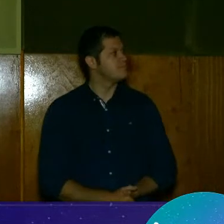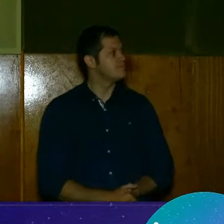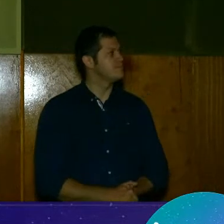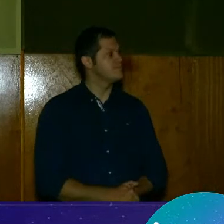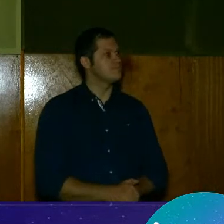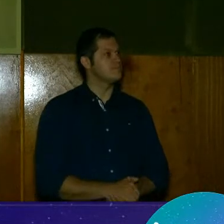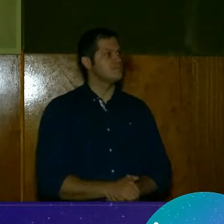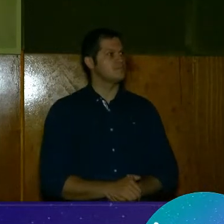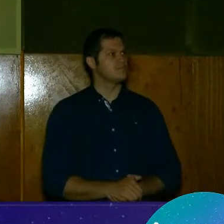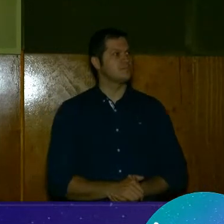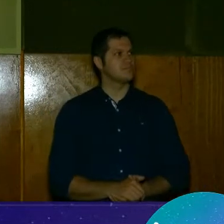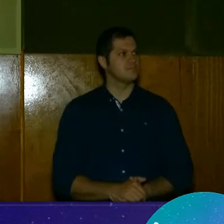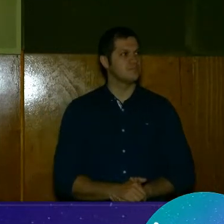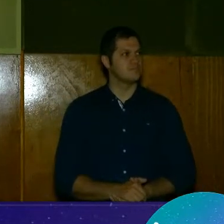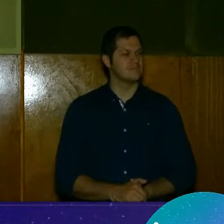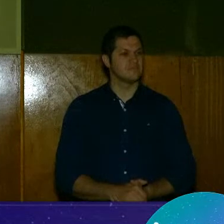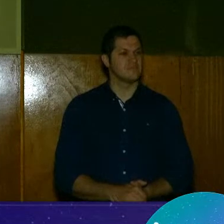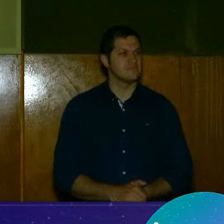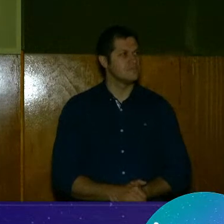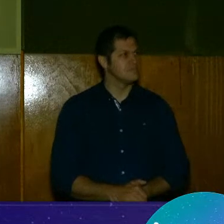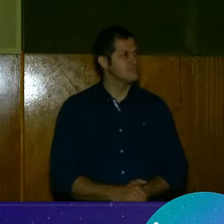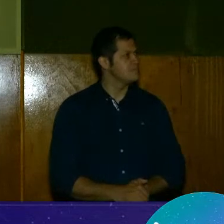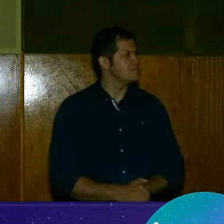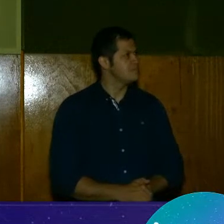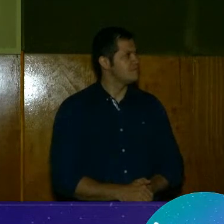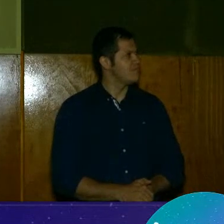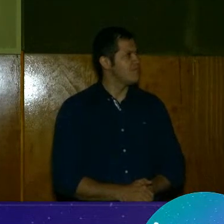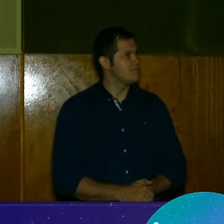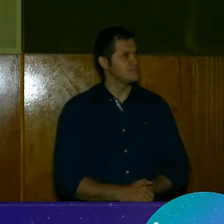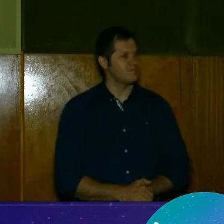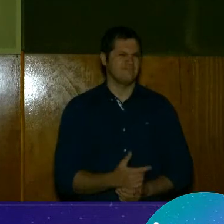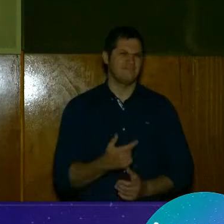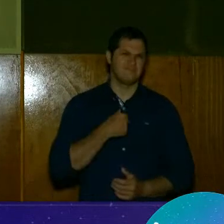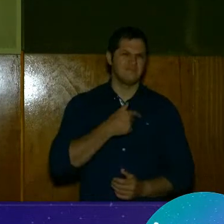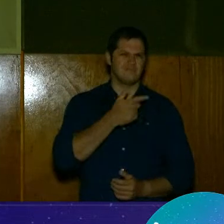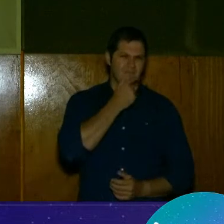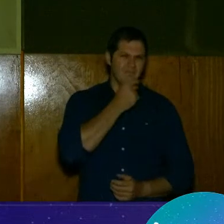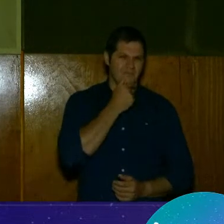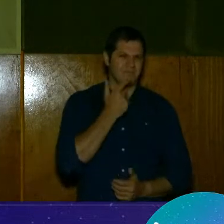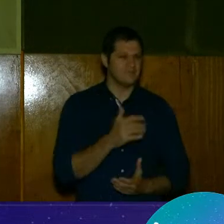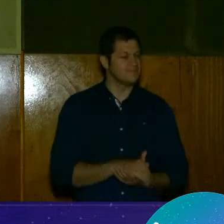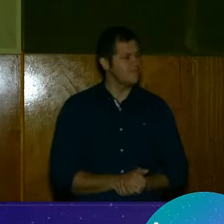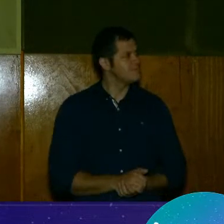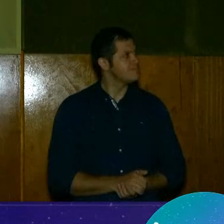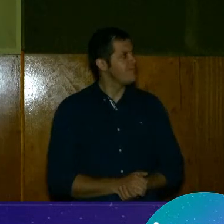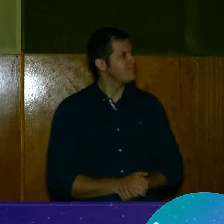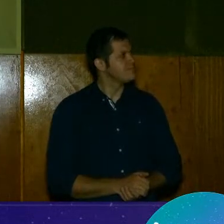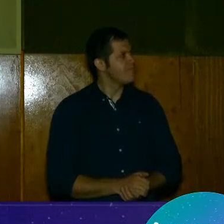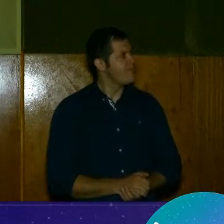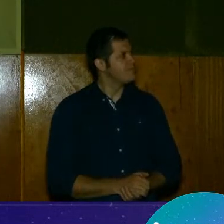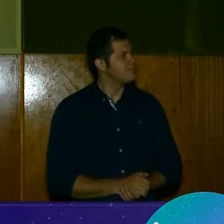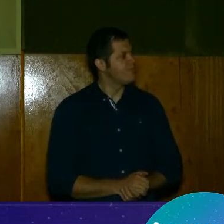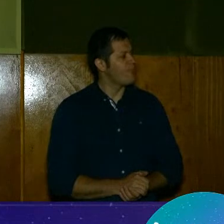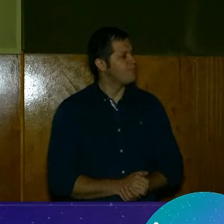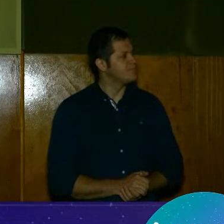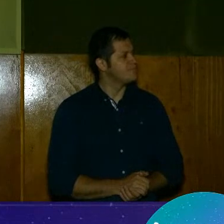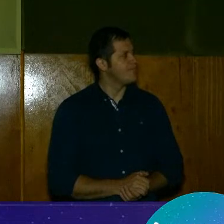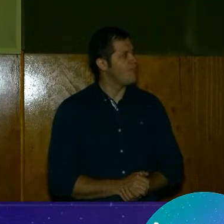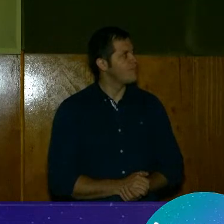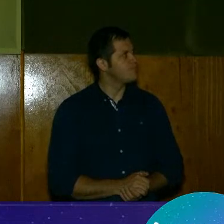una gran astrónomo ha hecho grandes aportes pero lamentablemente el reconocimiento que le correspondía nunca leyó